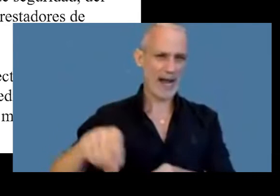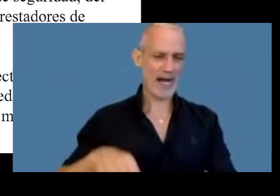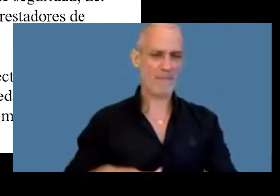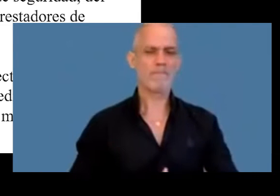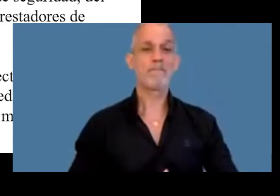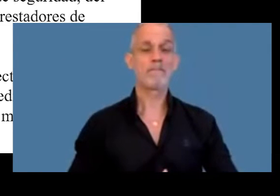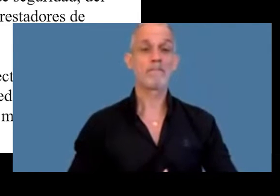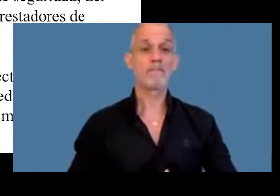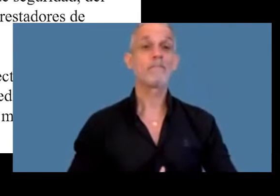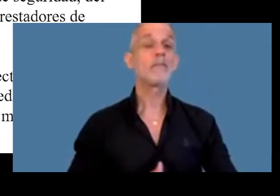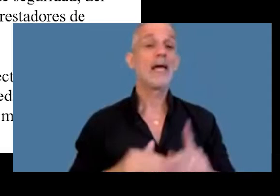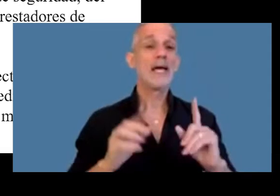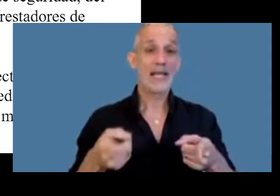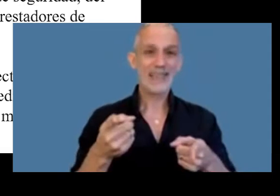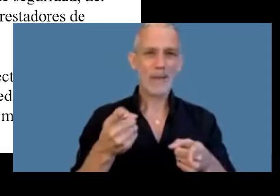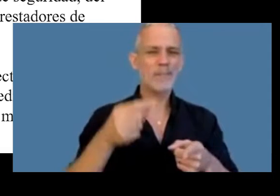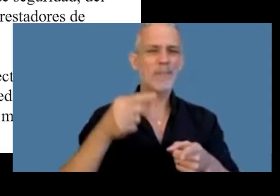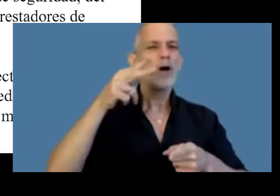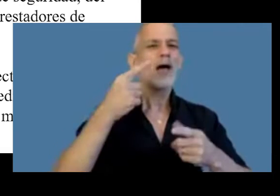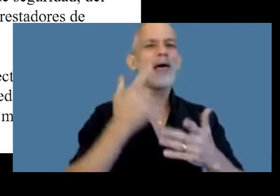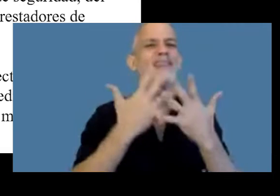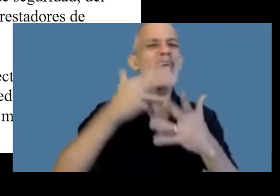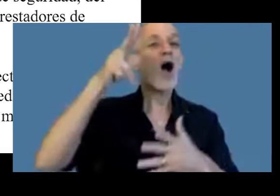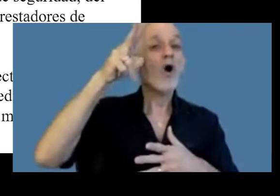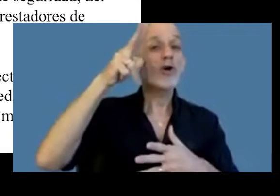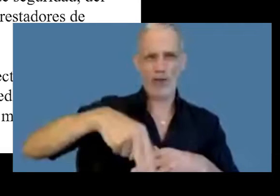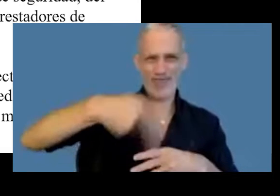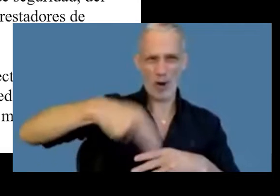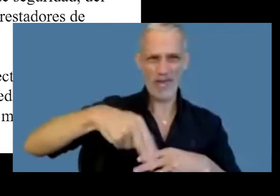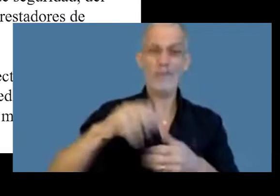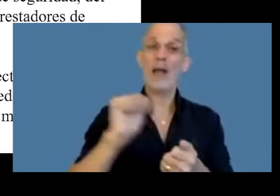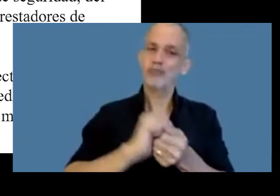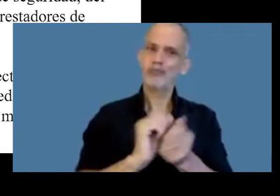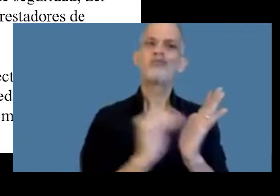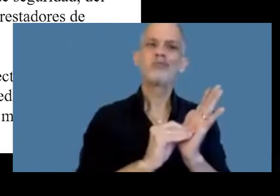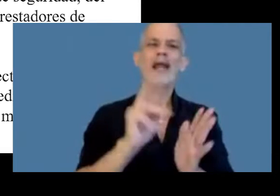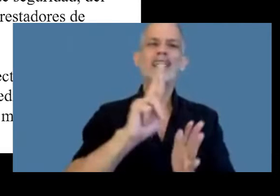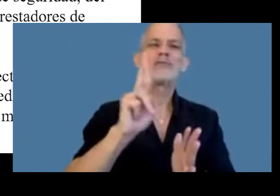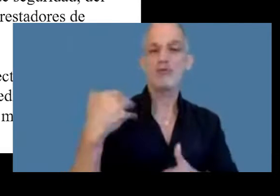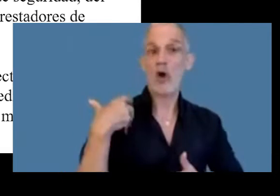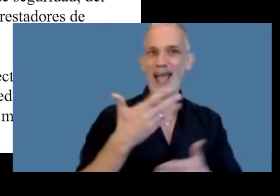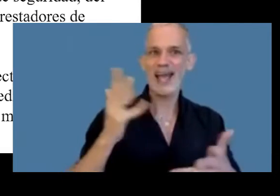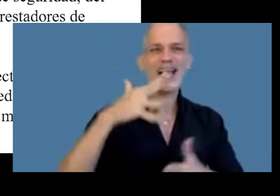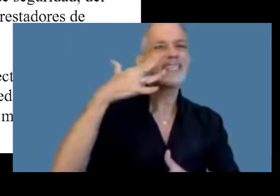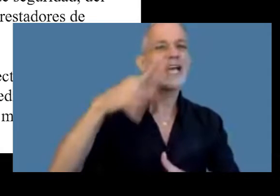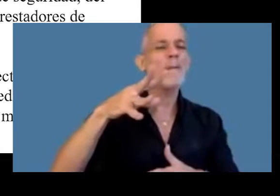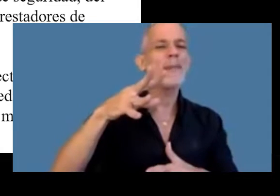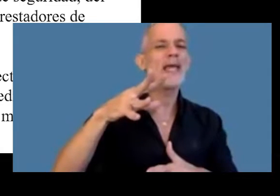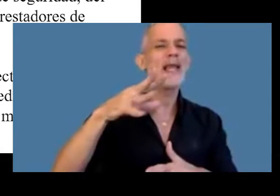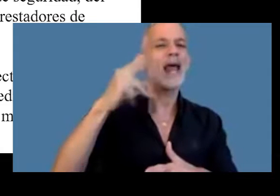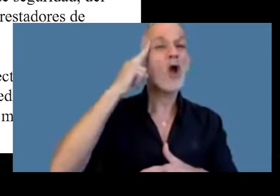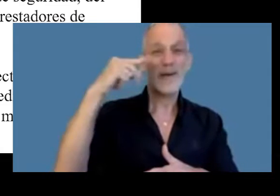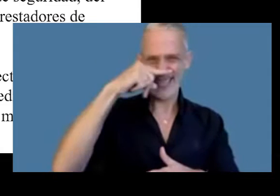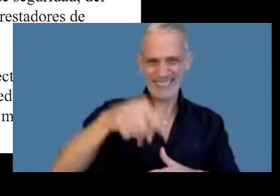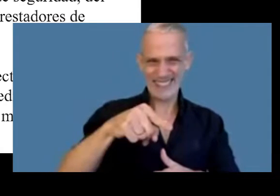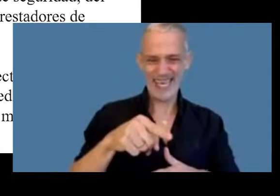También el 8 de noviembre se publicó la Resolución General 5097. Esta